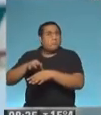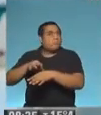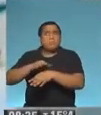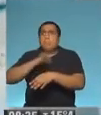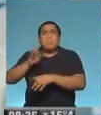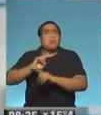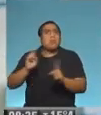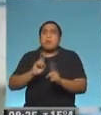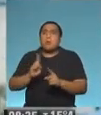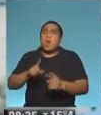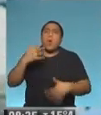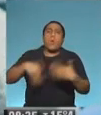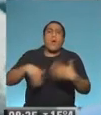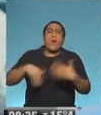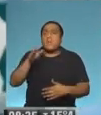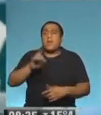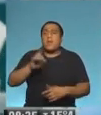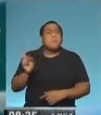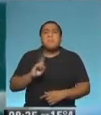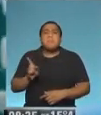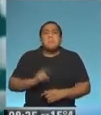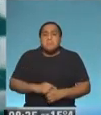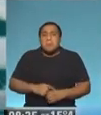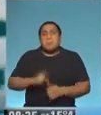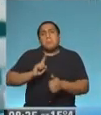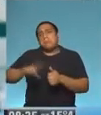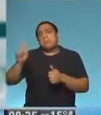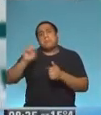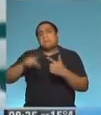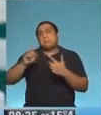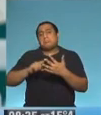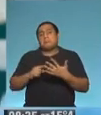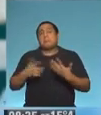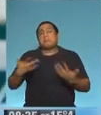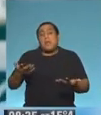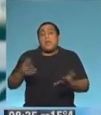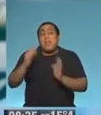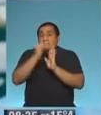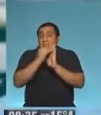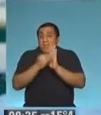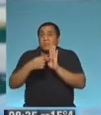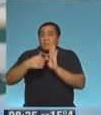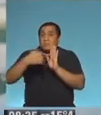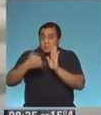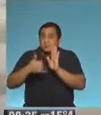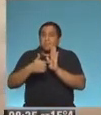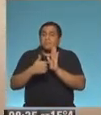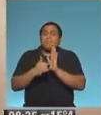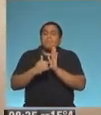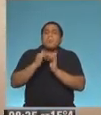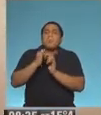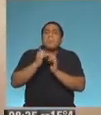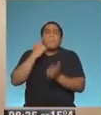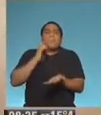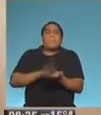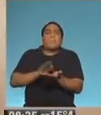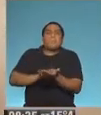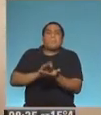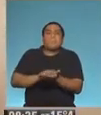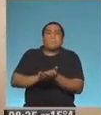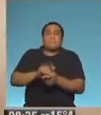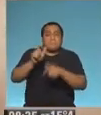de guardia, de su hospital, etcétera. Y vos fíjate que hay datos que nos muestran de que